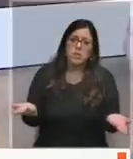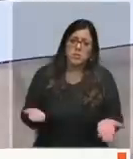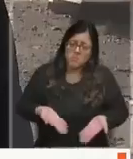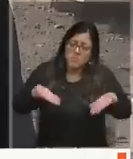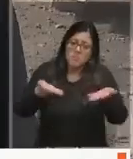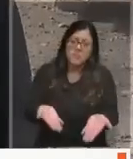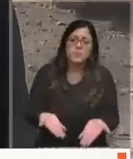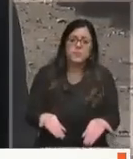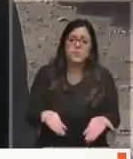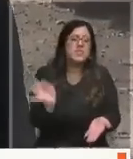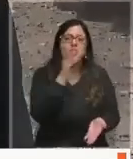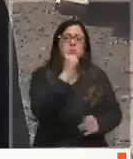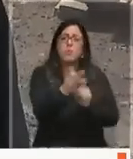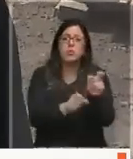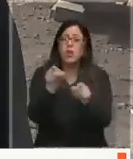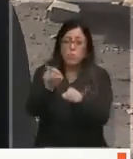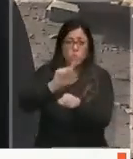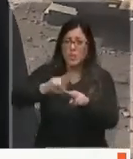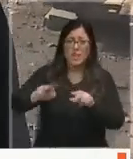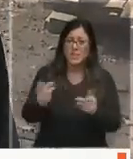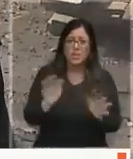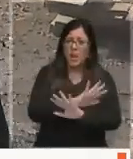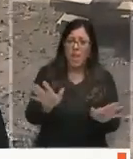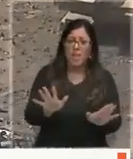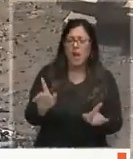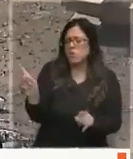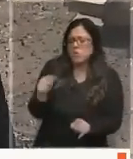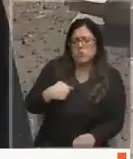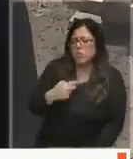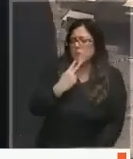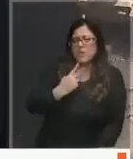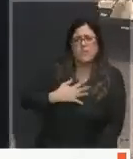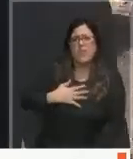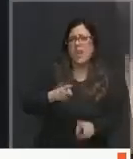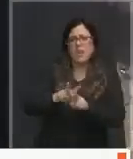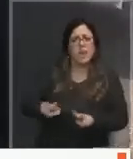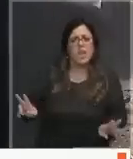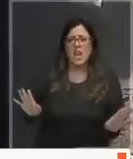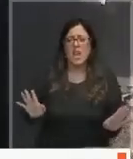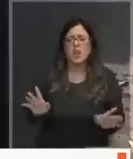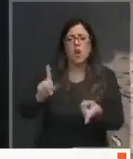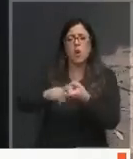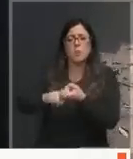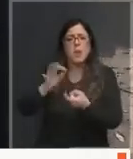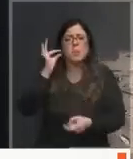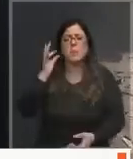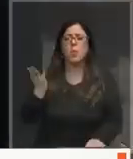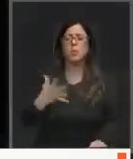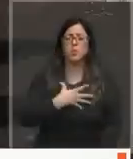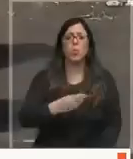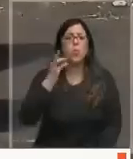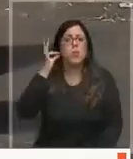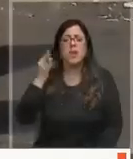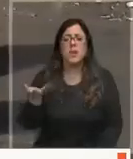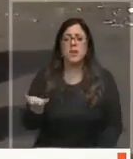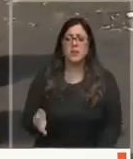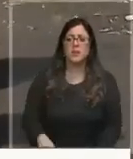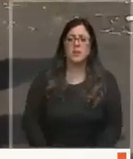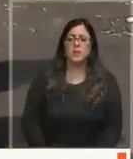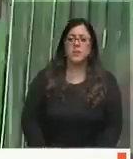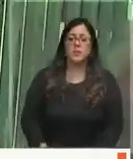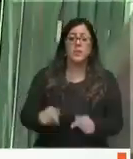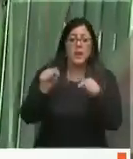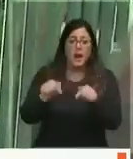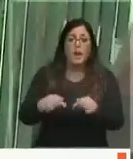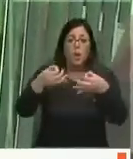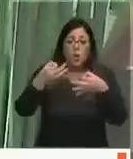Si no estuviera esta gente, ¿usted no estaría? No, yo estaría haciendo mi vida tranquilo. Tranquilo con mi esposo, tengo una esposa, una hija. Mientras